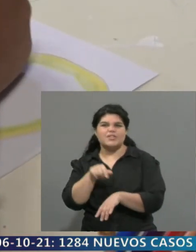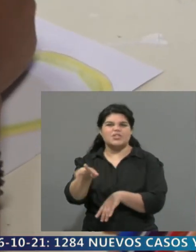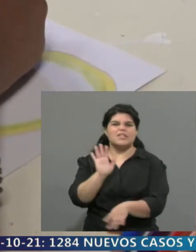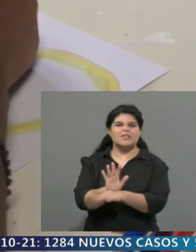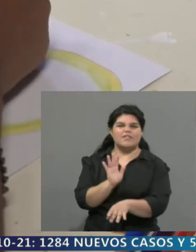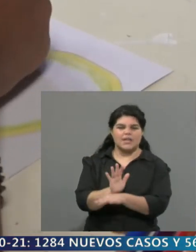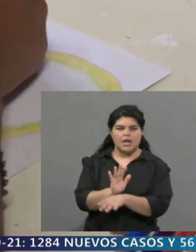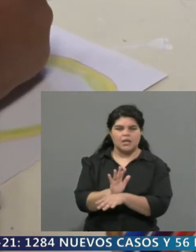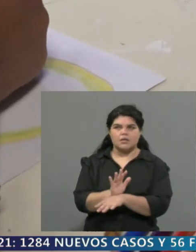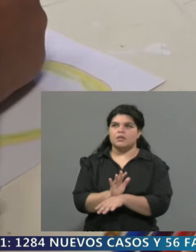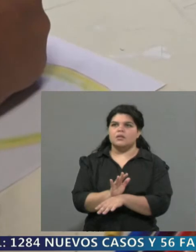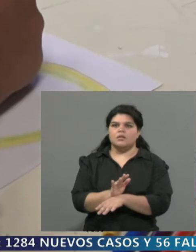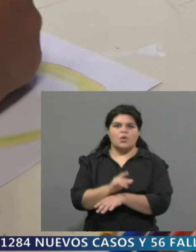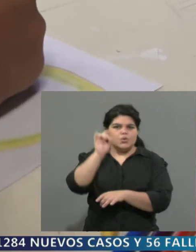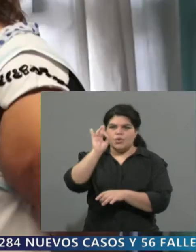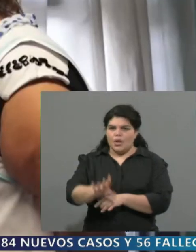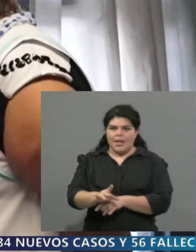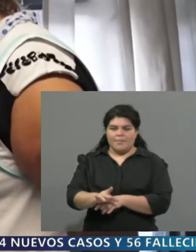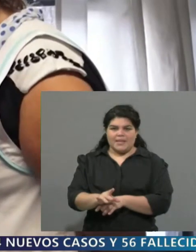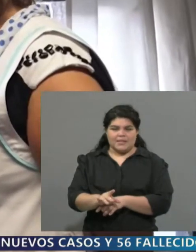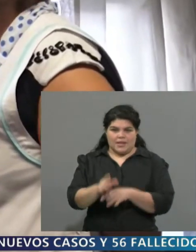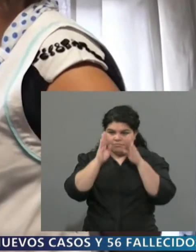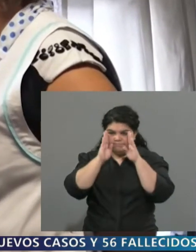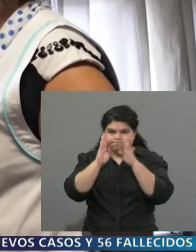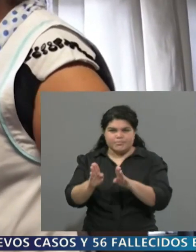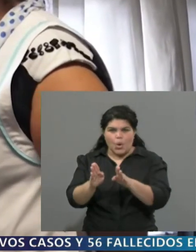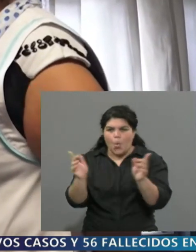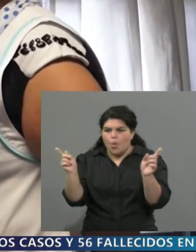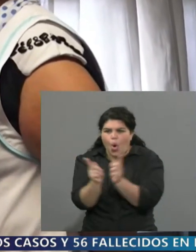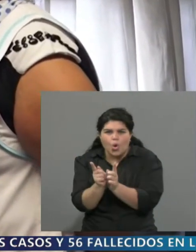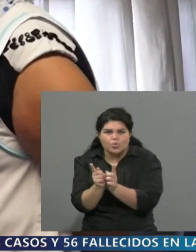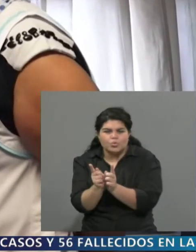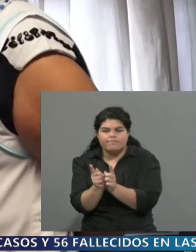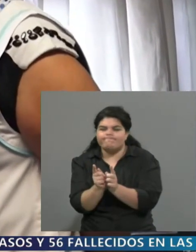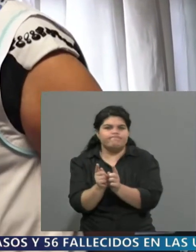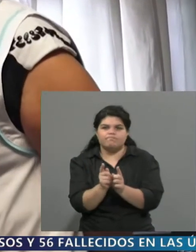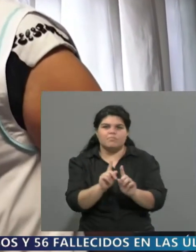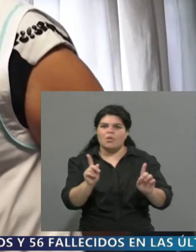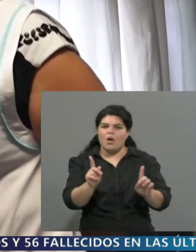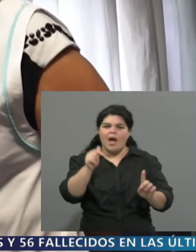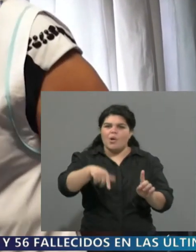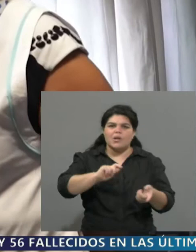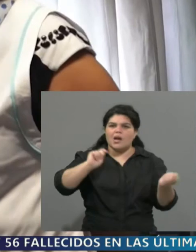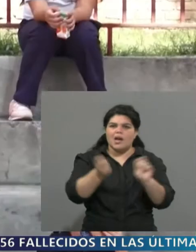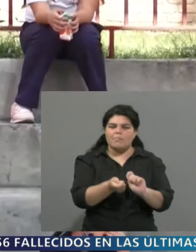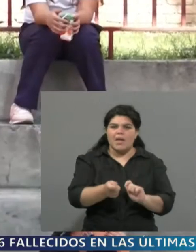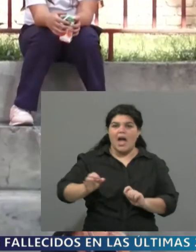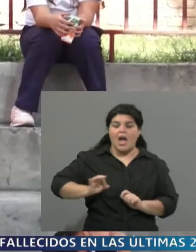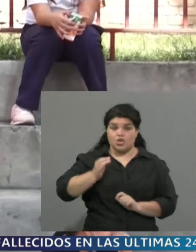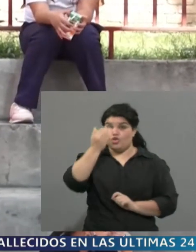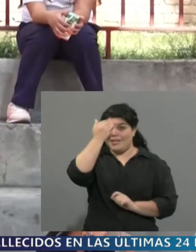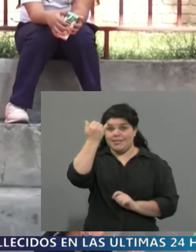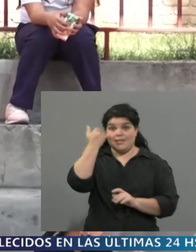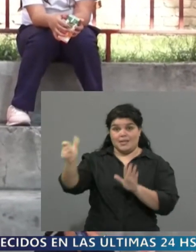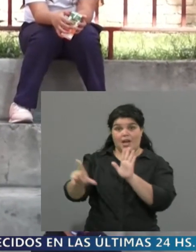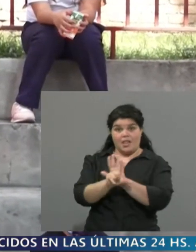deseados, ¿no? Entonces, esta vez, con la ESI, ya desde hace 15 años, intentamos alejarnos del paradigma moralista, también